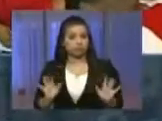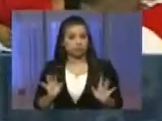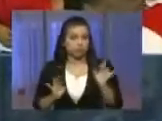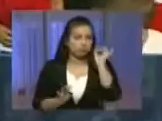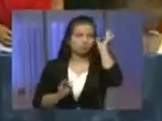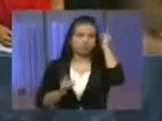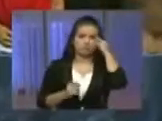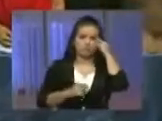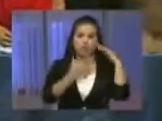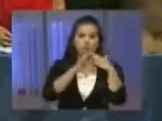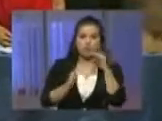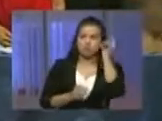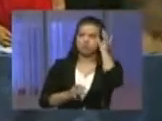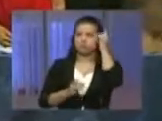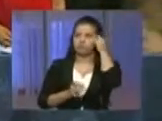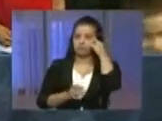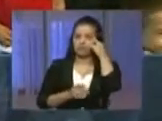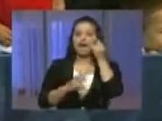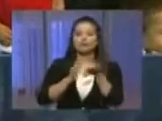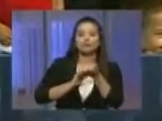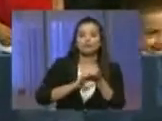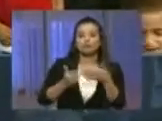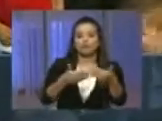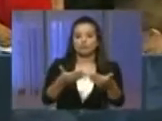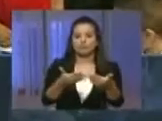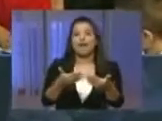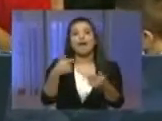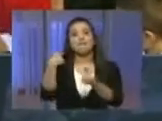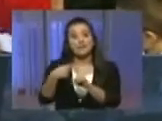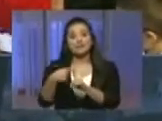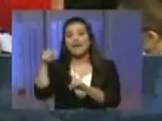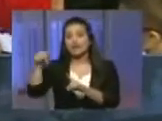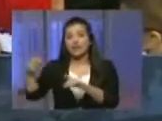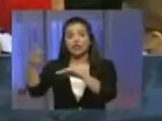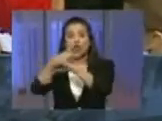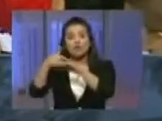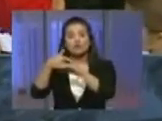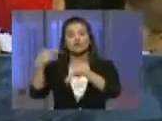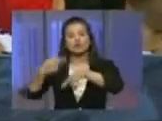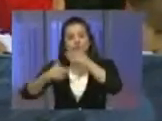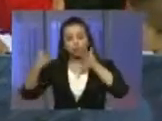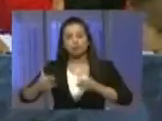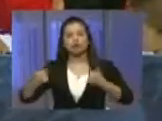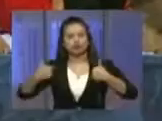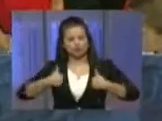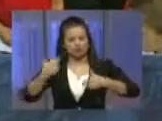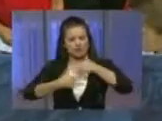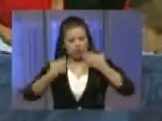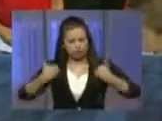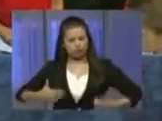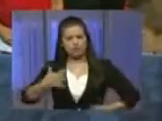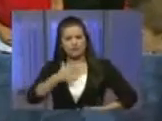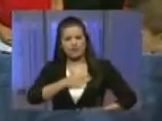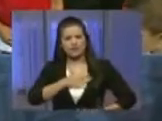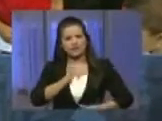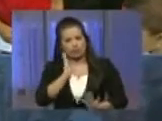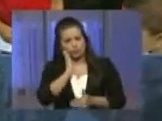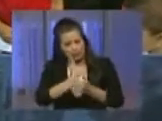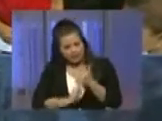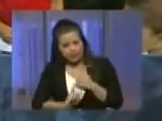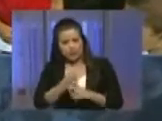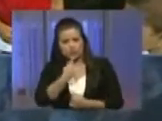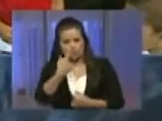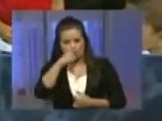gobierno revolucionario presidido por un revolucionario como nicolá maduro valga la modestia